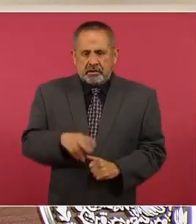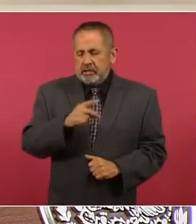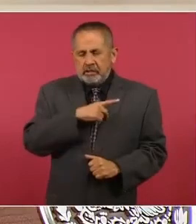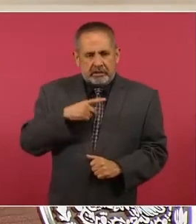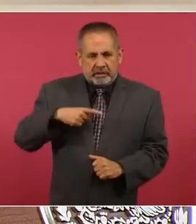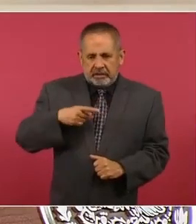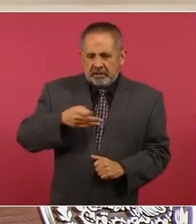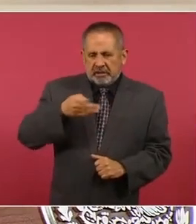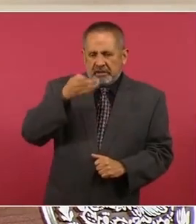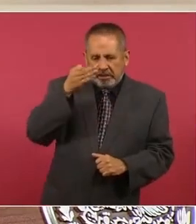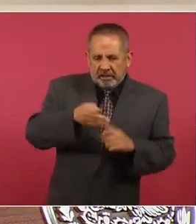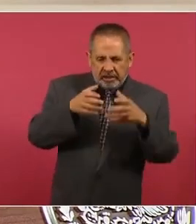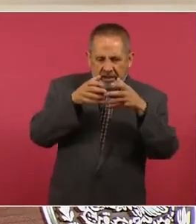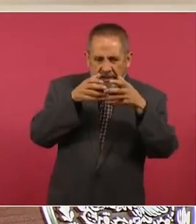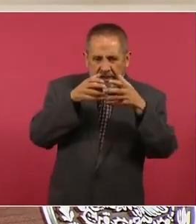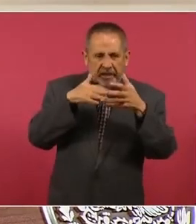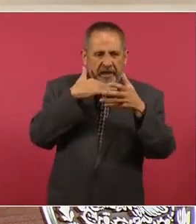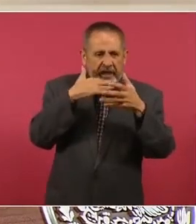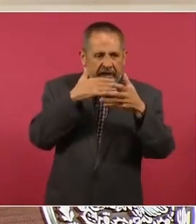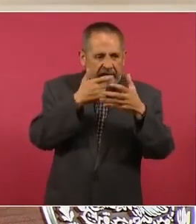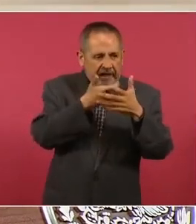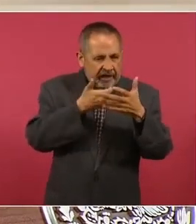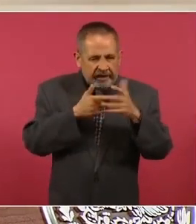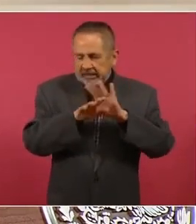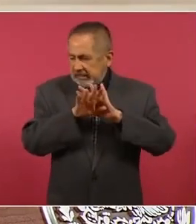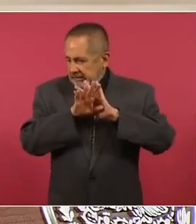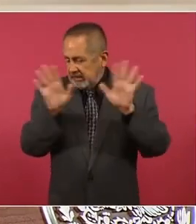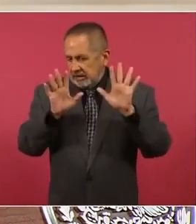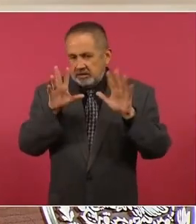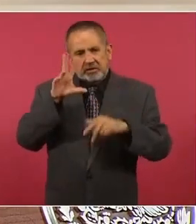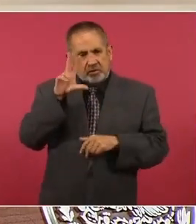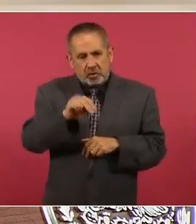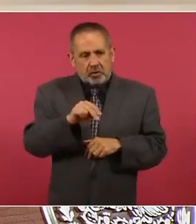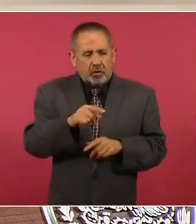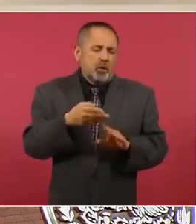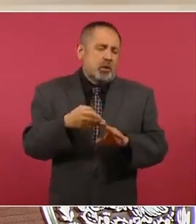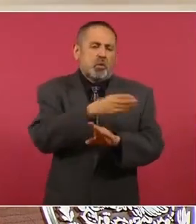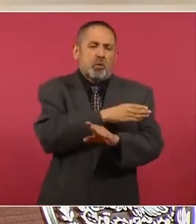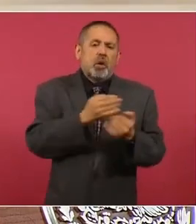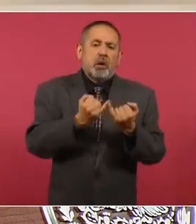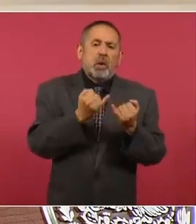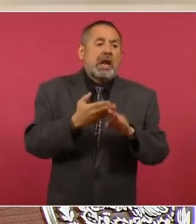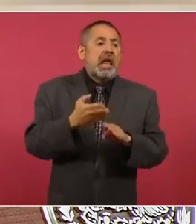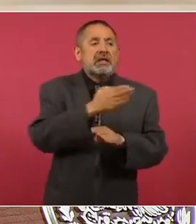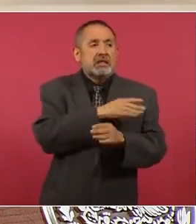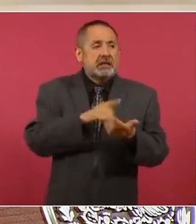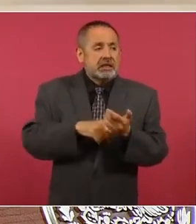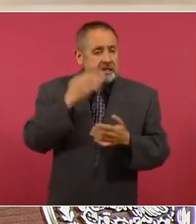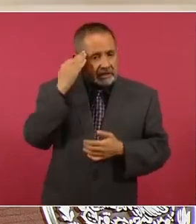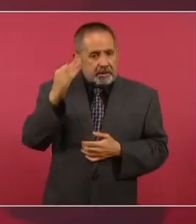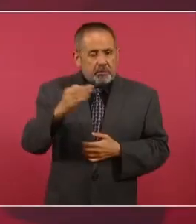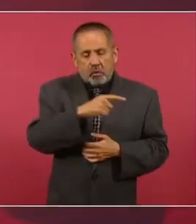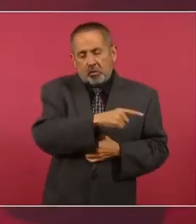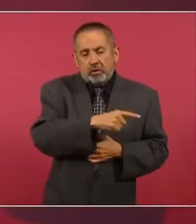aceptar un narcoestado como existió.